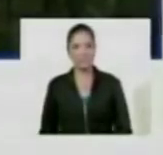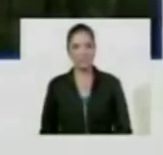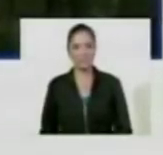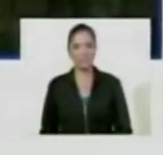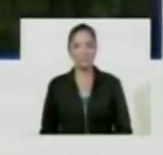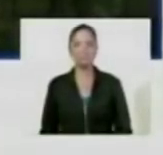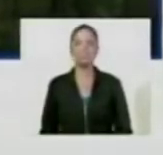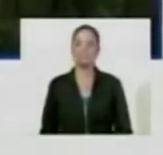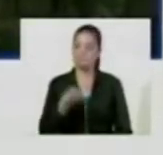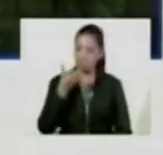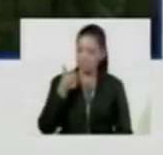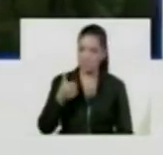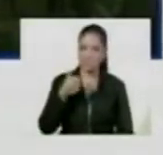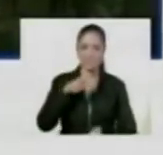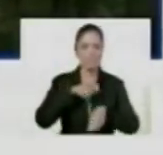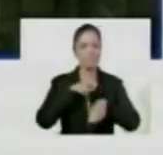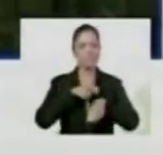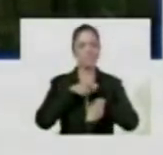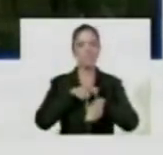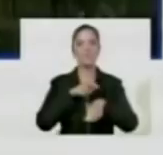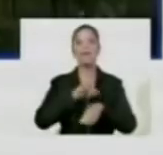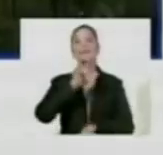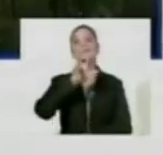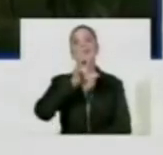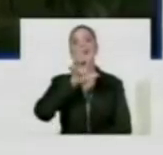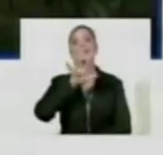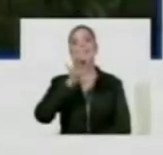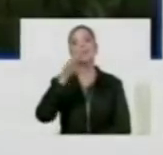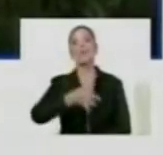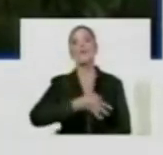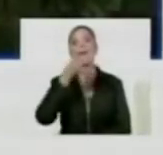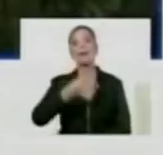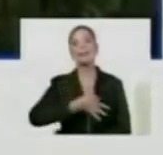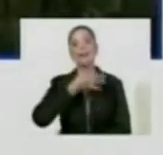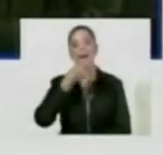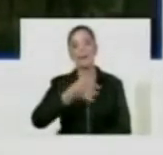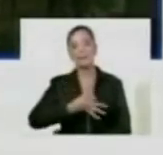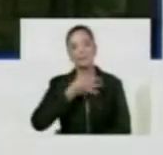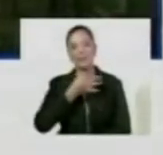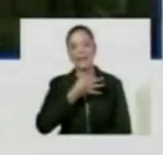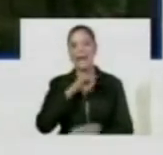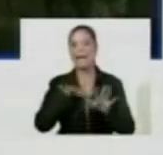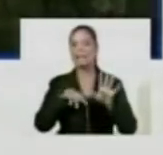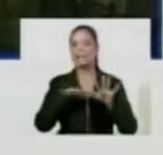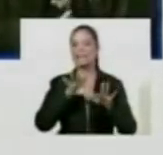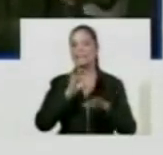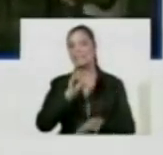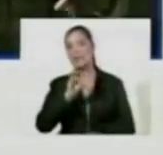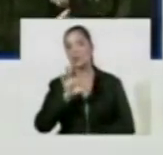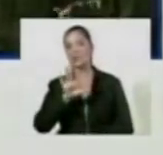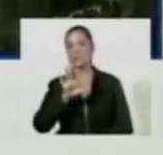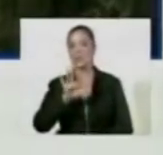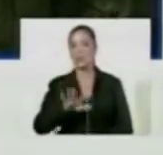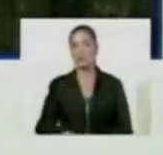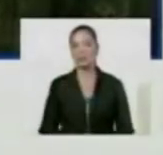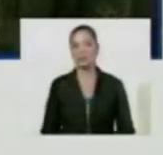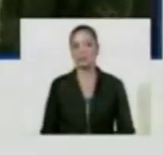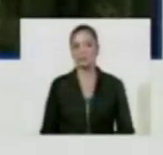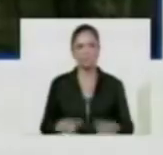Muy bien, son las 3 y 5 de esta tarde, las 15:05 horas en el